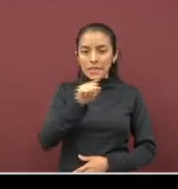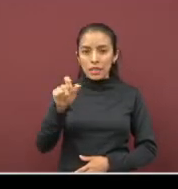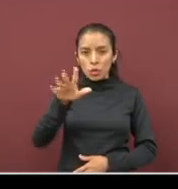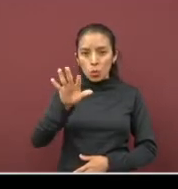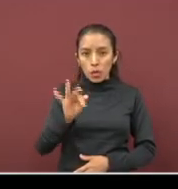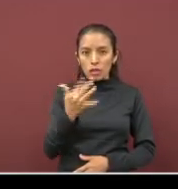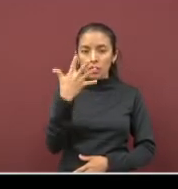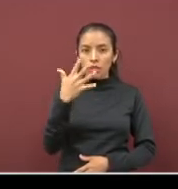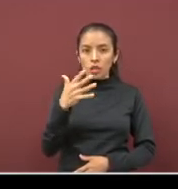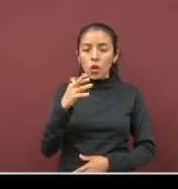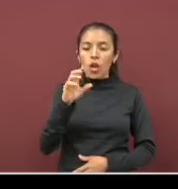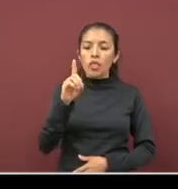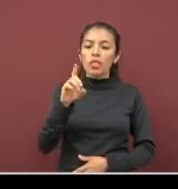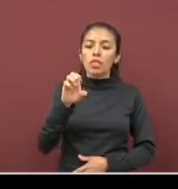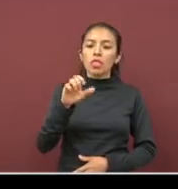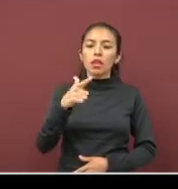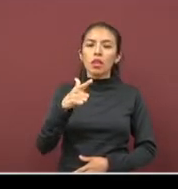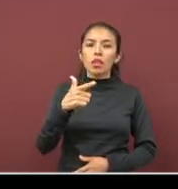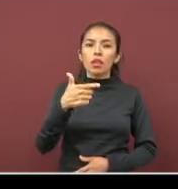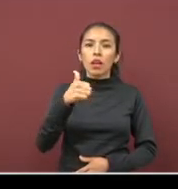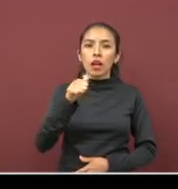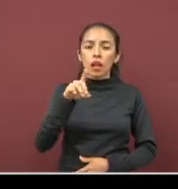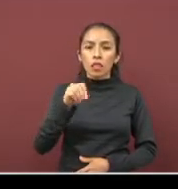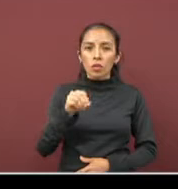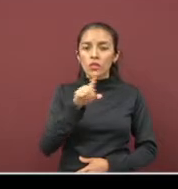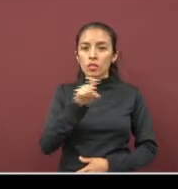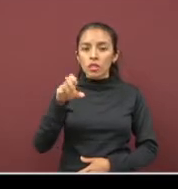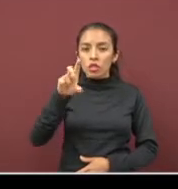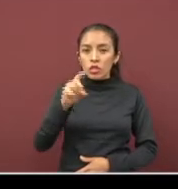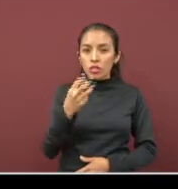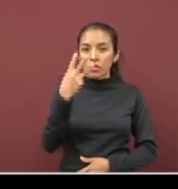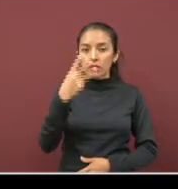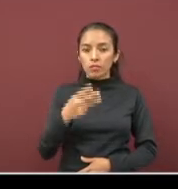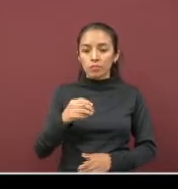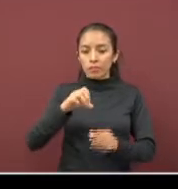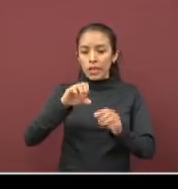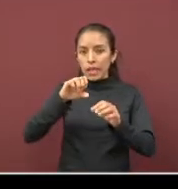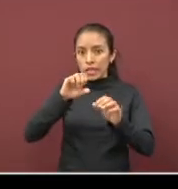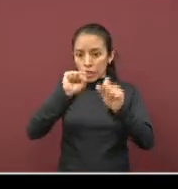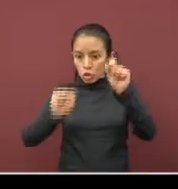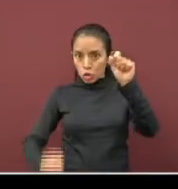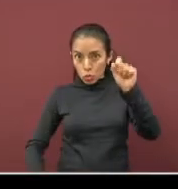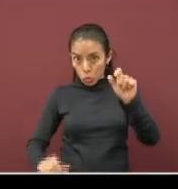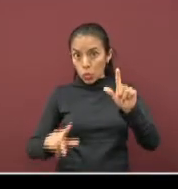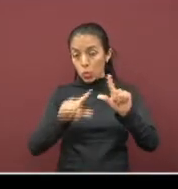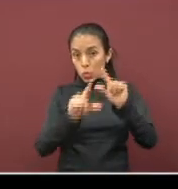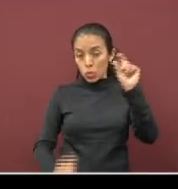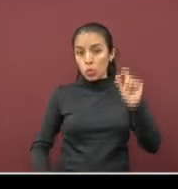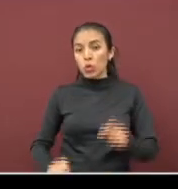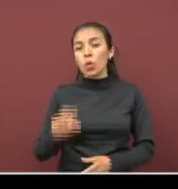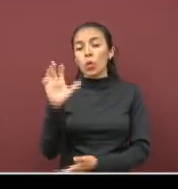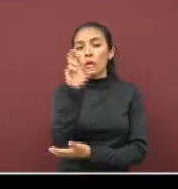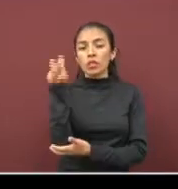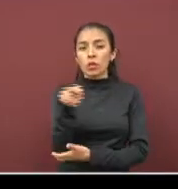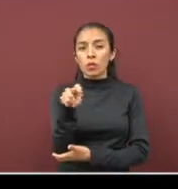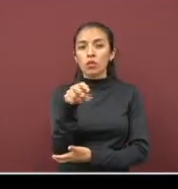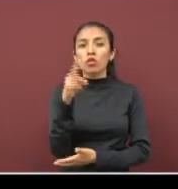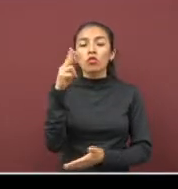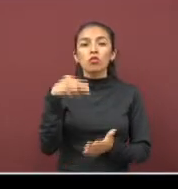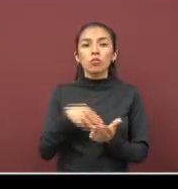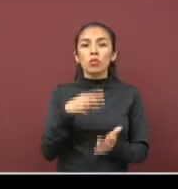rafael delgado 133 en la región sur guasa cual corre por talla 2 mil